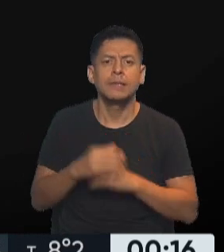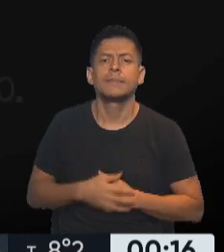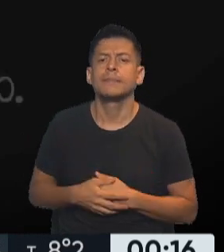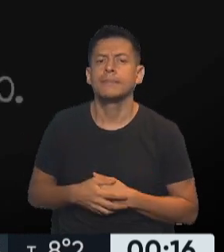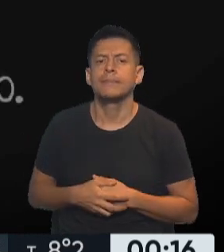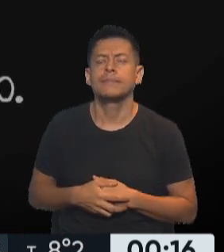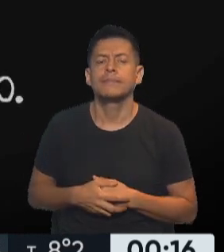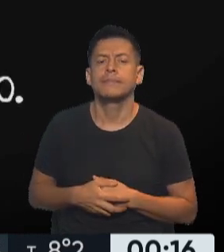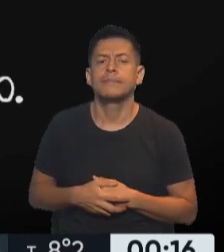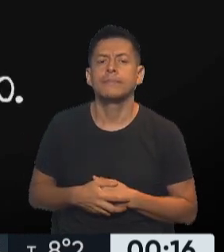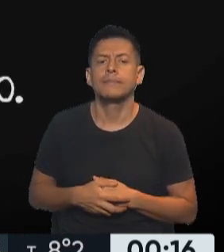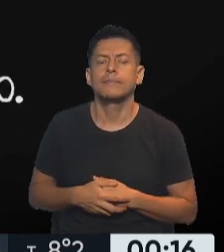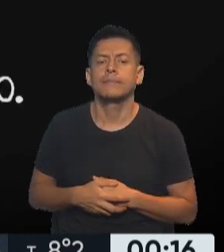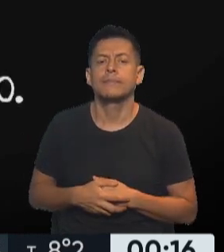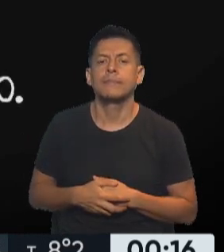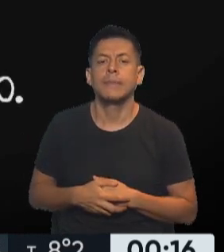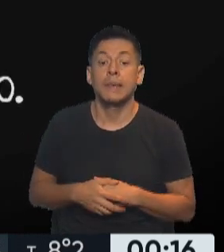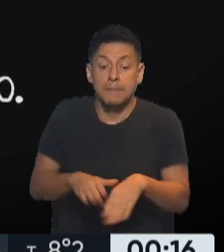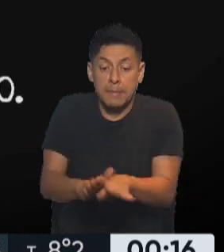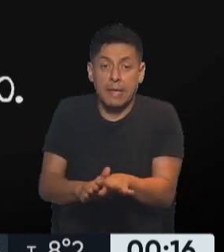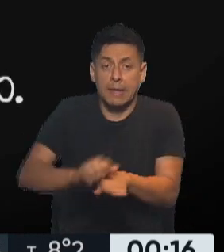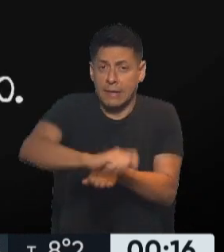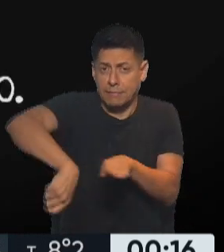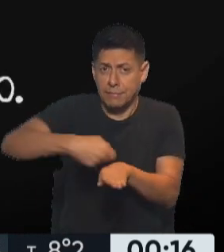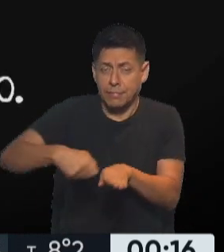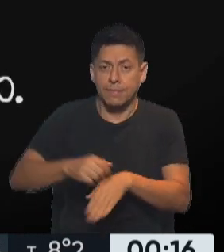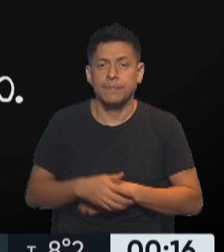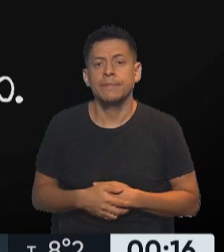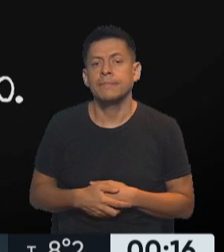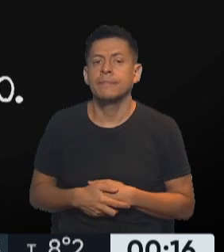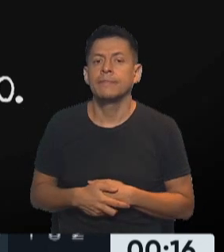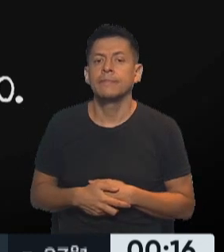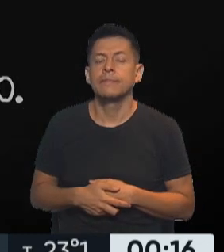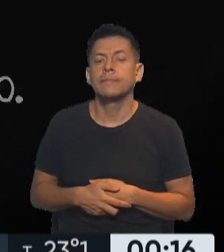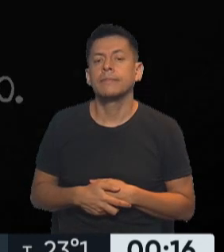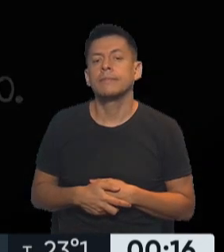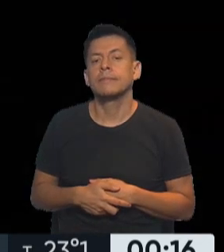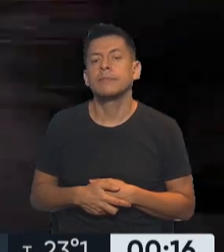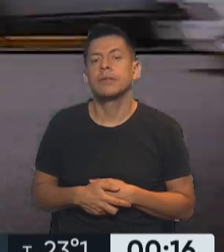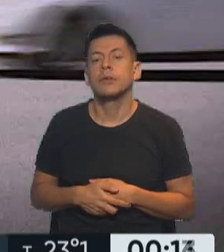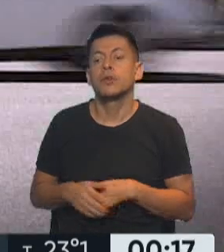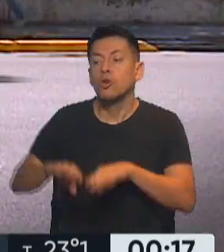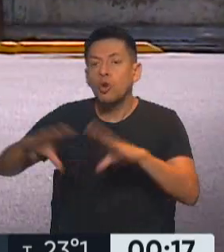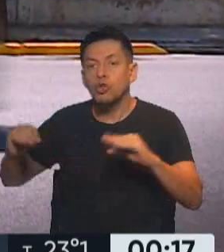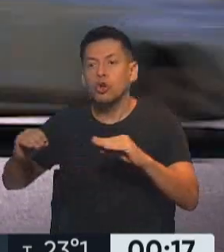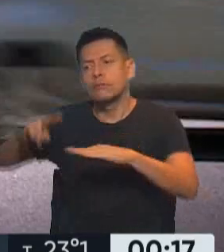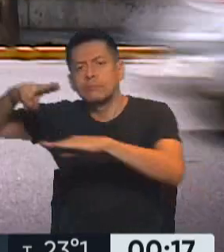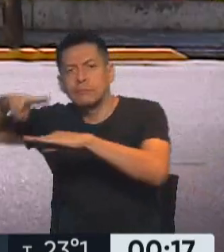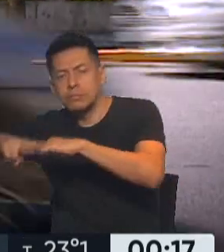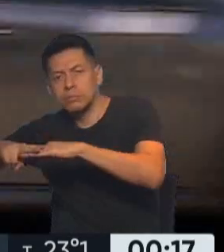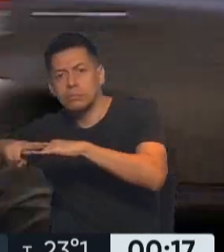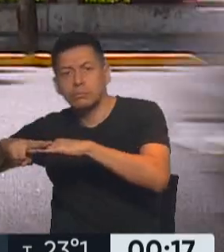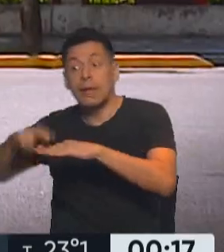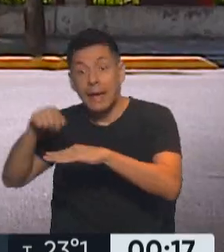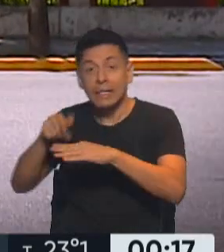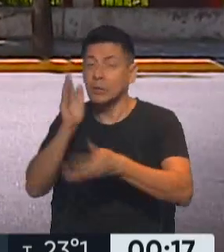08 161 288. Me ponen grilletes en las piernas. Encapuchado. Me hacen acostar sobre un colchón. Acostado en una cama y donde fui